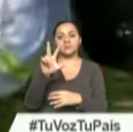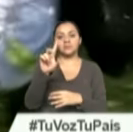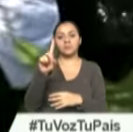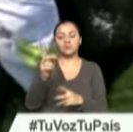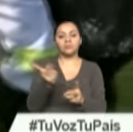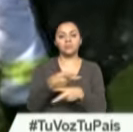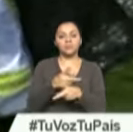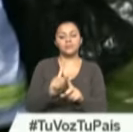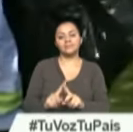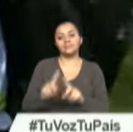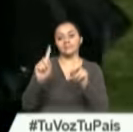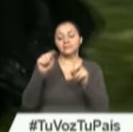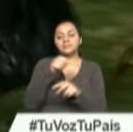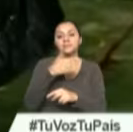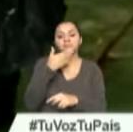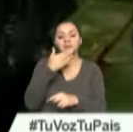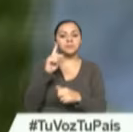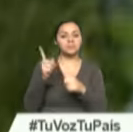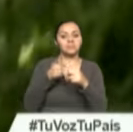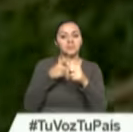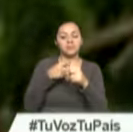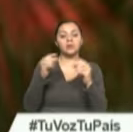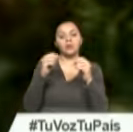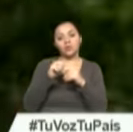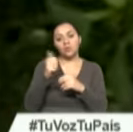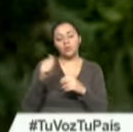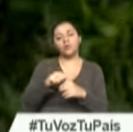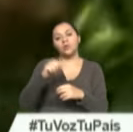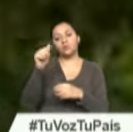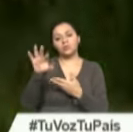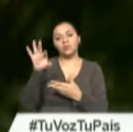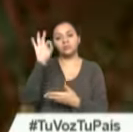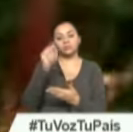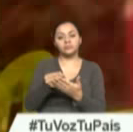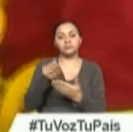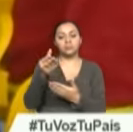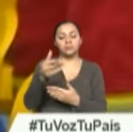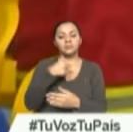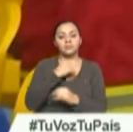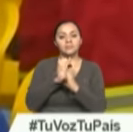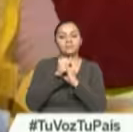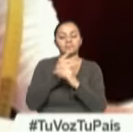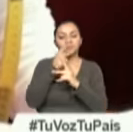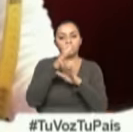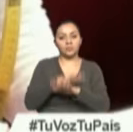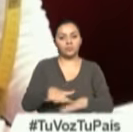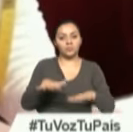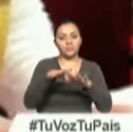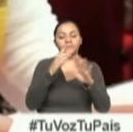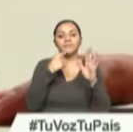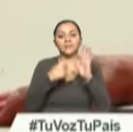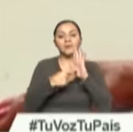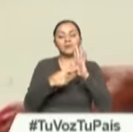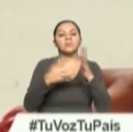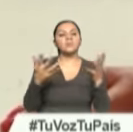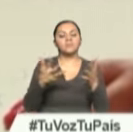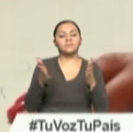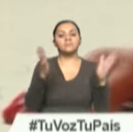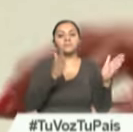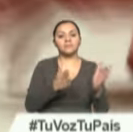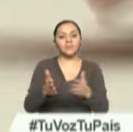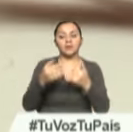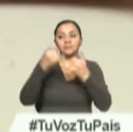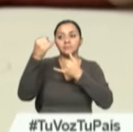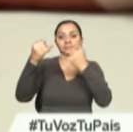productos diferentes, que son la primera y única opción de compra para las instituciones públicas. Un ejemplo de ello es el programa Hilando